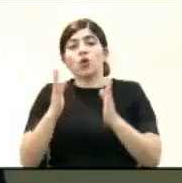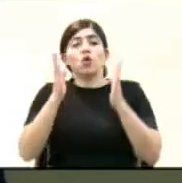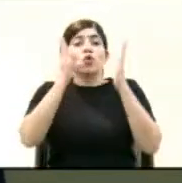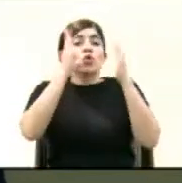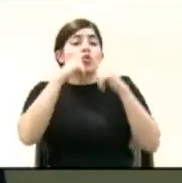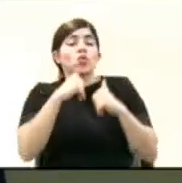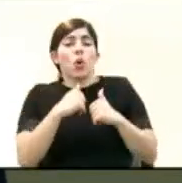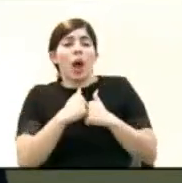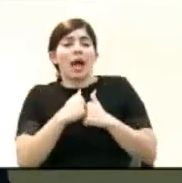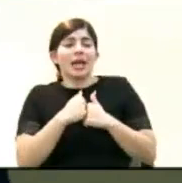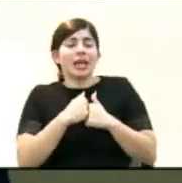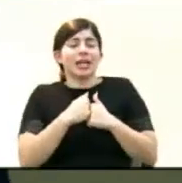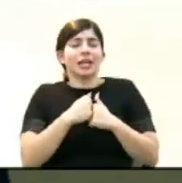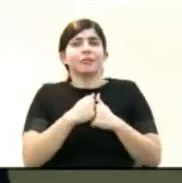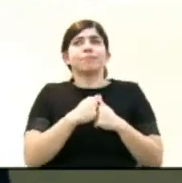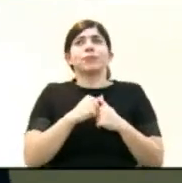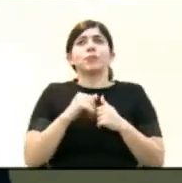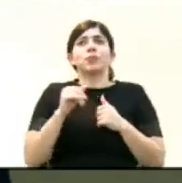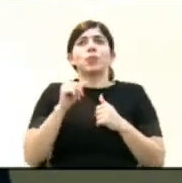cantidad de